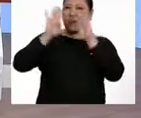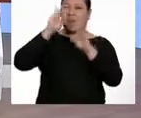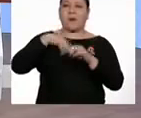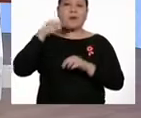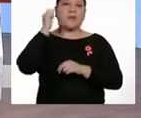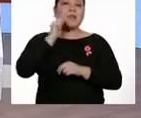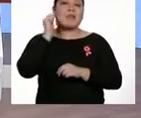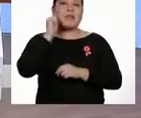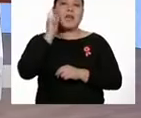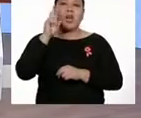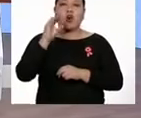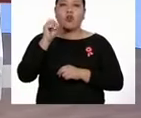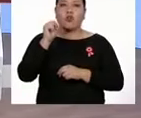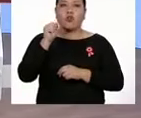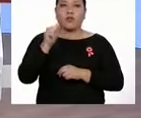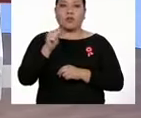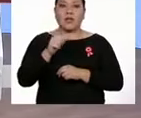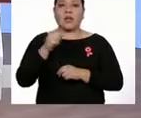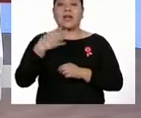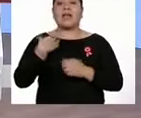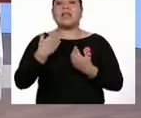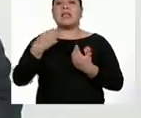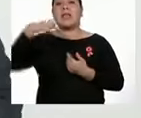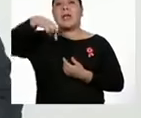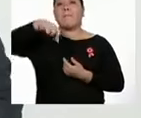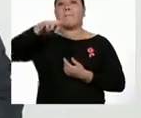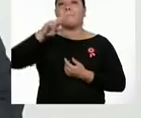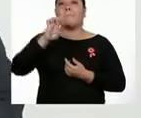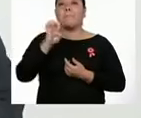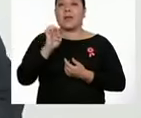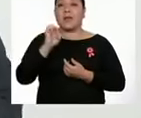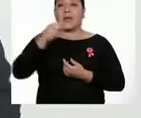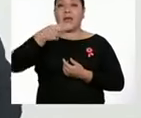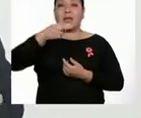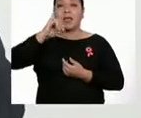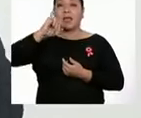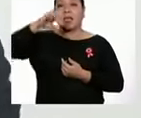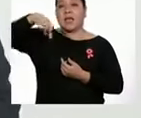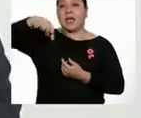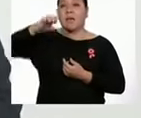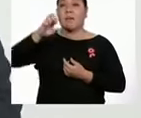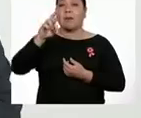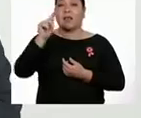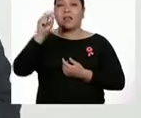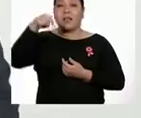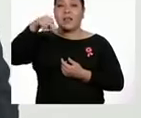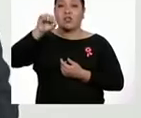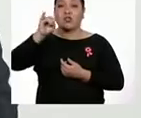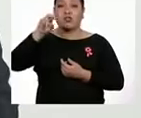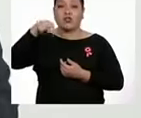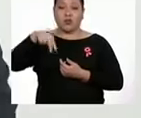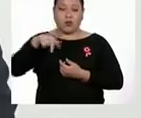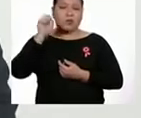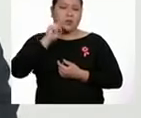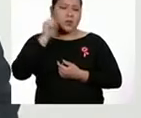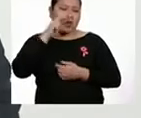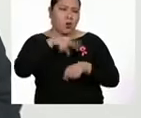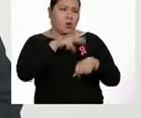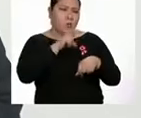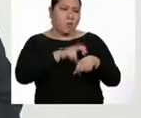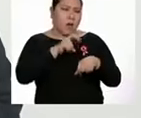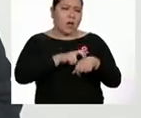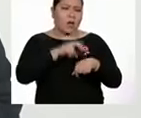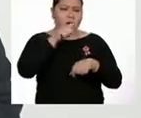mi tía Rosa, que sufre de prehipertensión. Lo entiendo. Es normal que nos preocupemos por nuestros seres